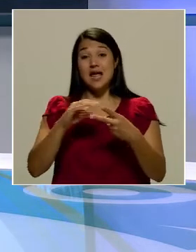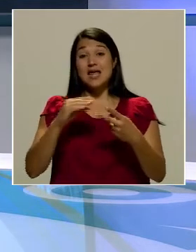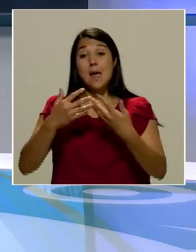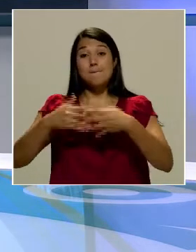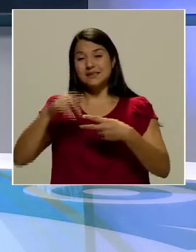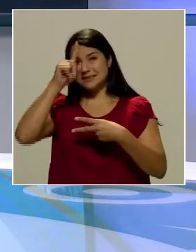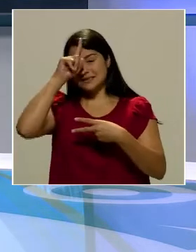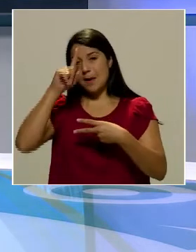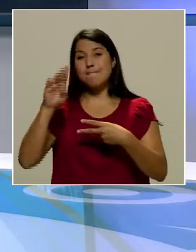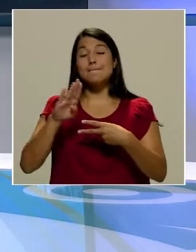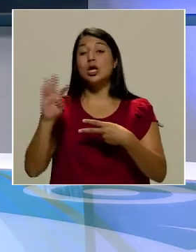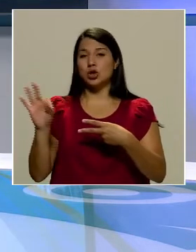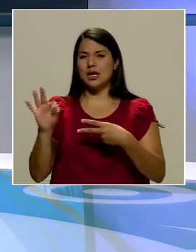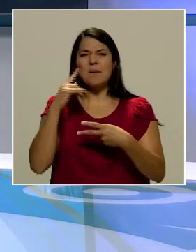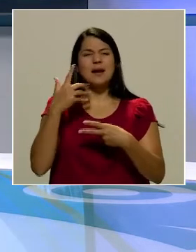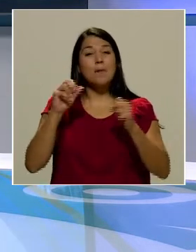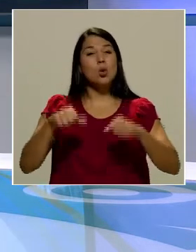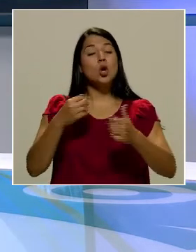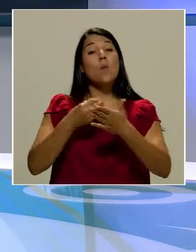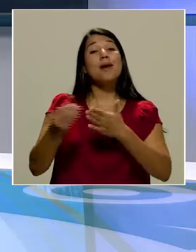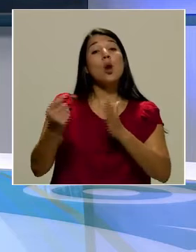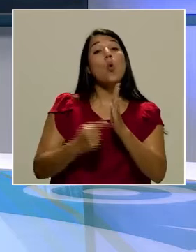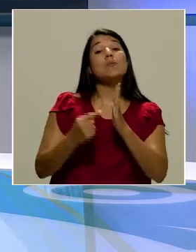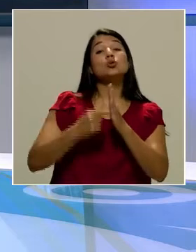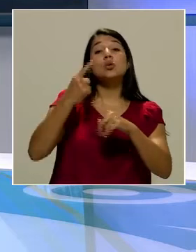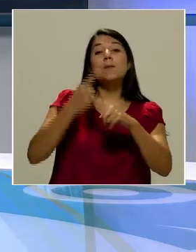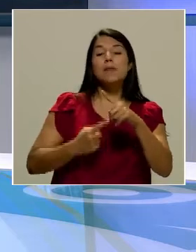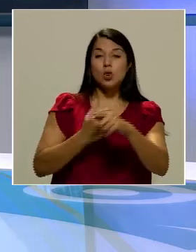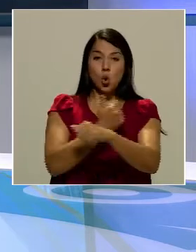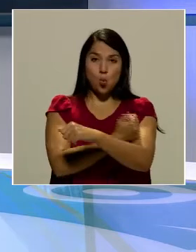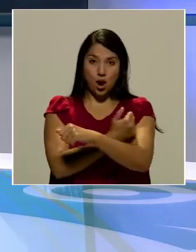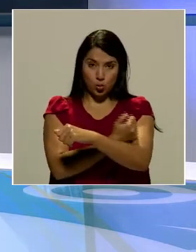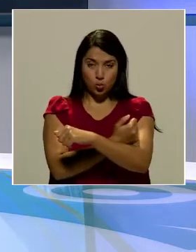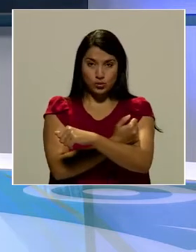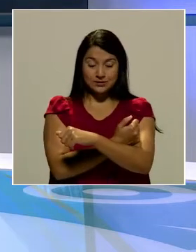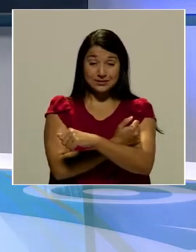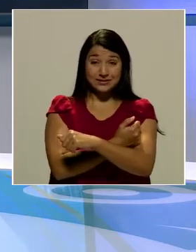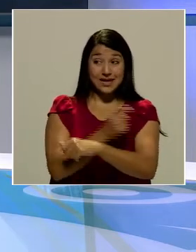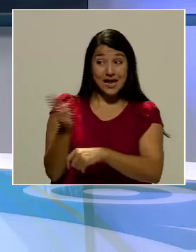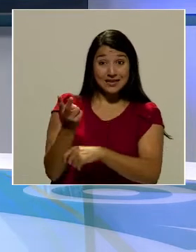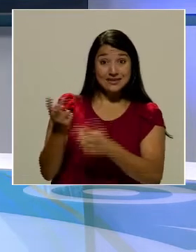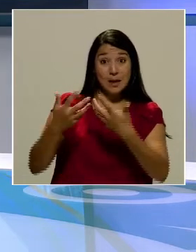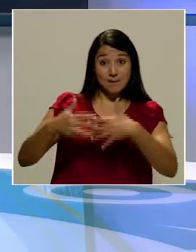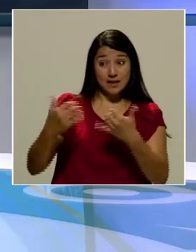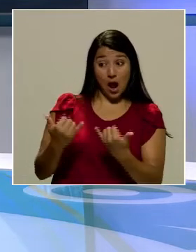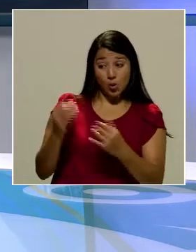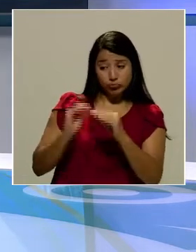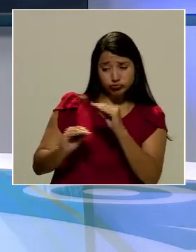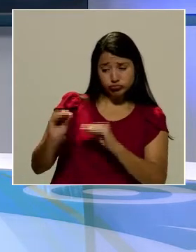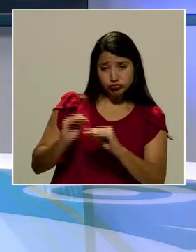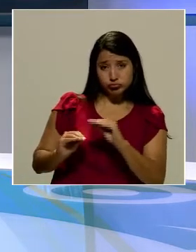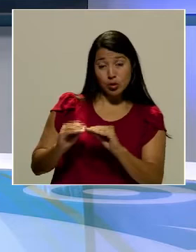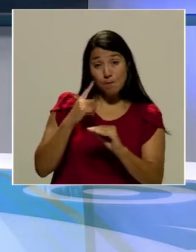para comprar 1,5 millones de vacunas que estas firmas están desarrollando. Para analizar este